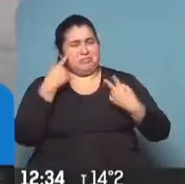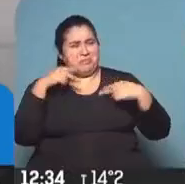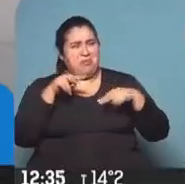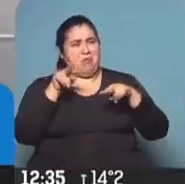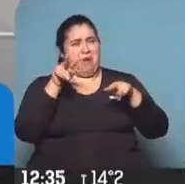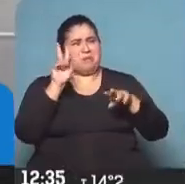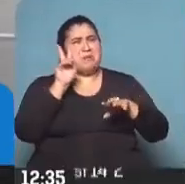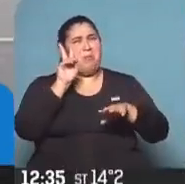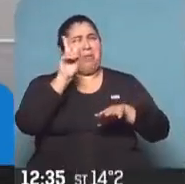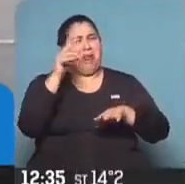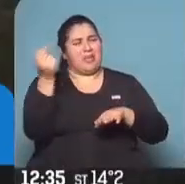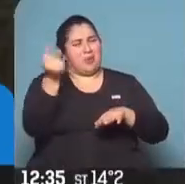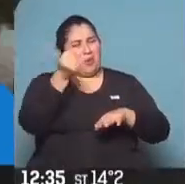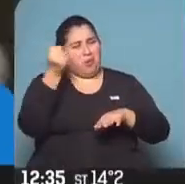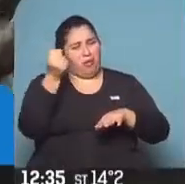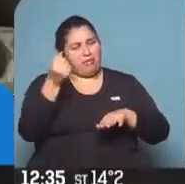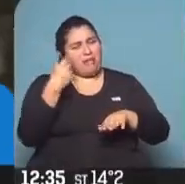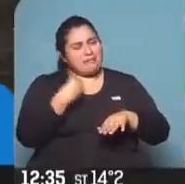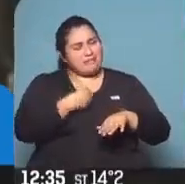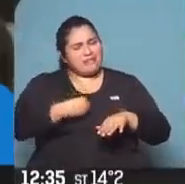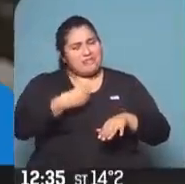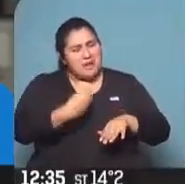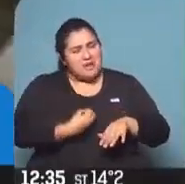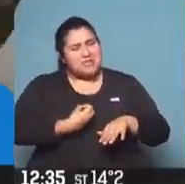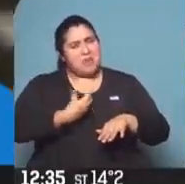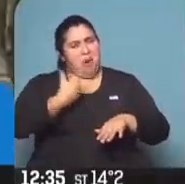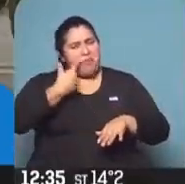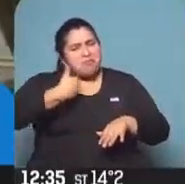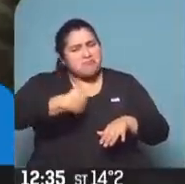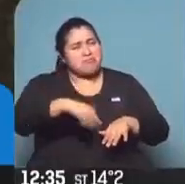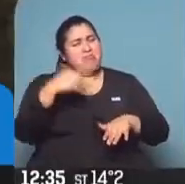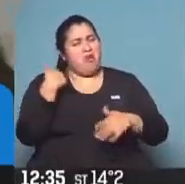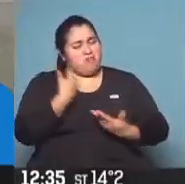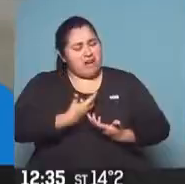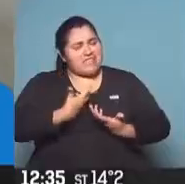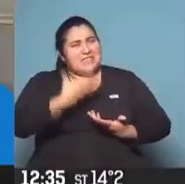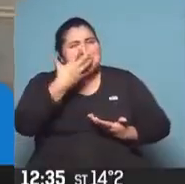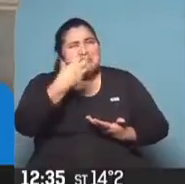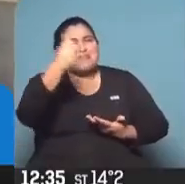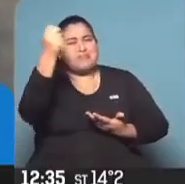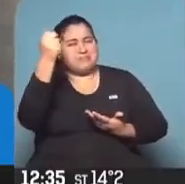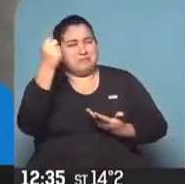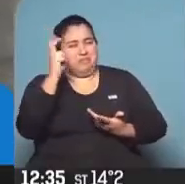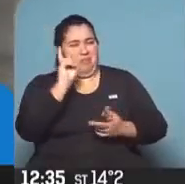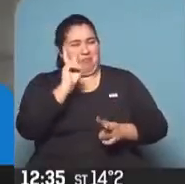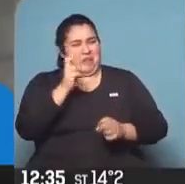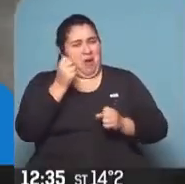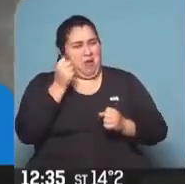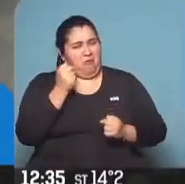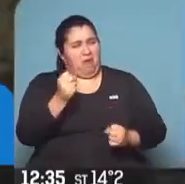cielo sentidos para revivir la pasión en el aire fuerza